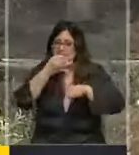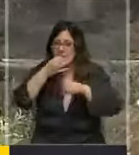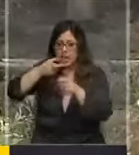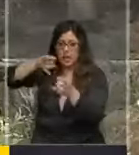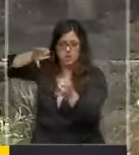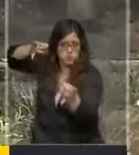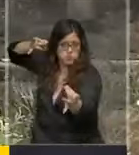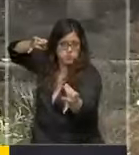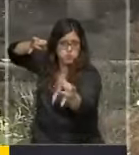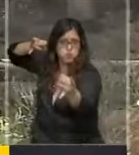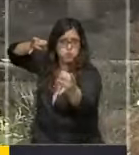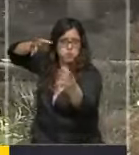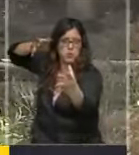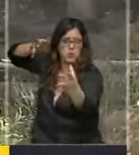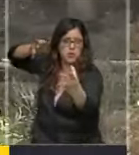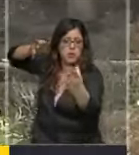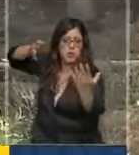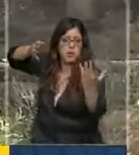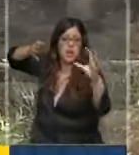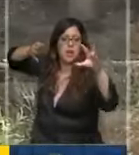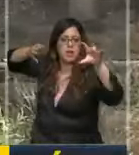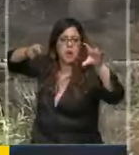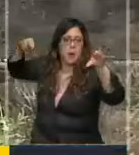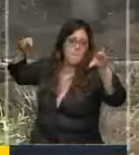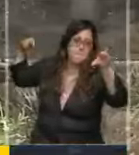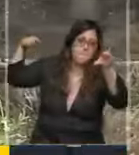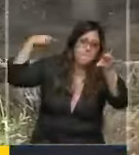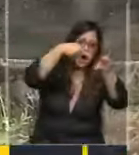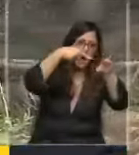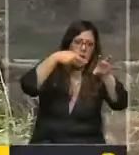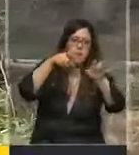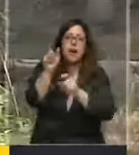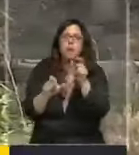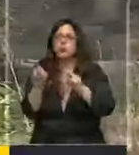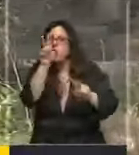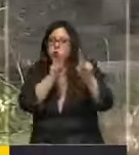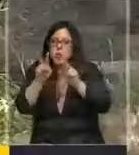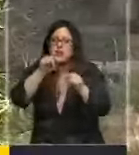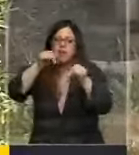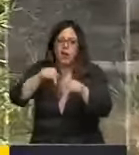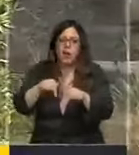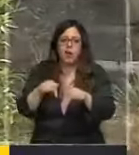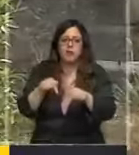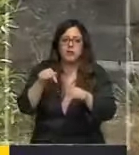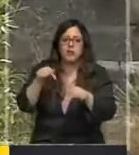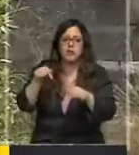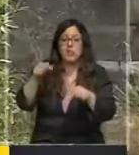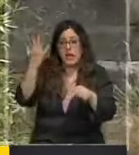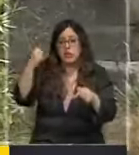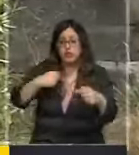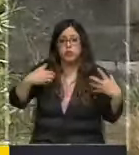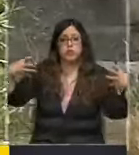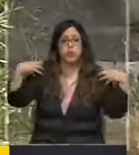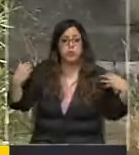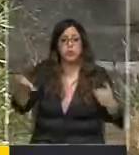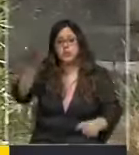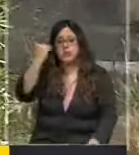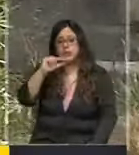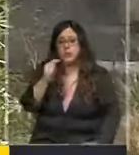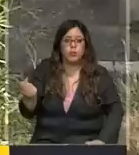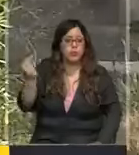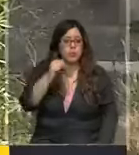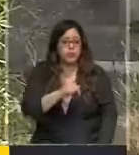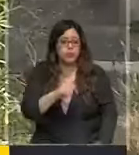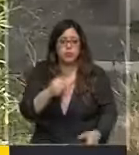actividades para los turistas que tenía el jardín. Y bueno, esa era la tarea que tenía yo acá y bueno, acabo de llegar a ver qué